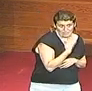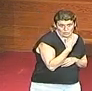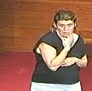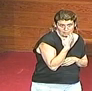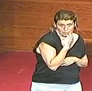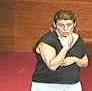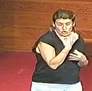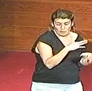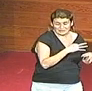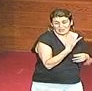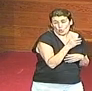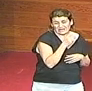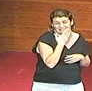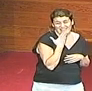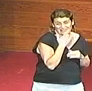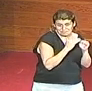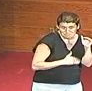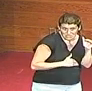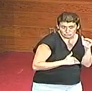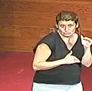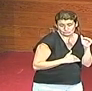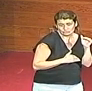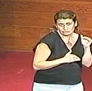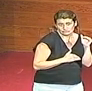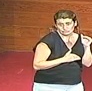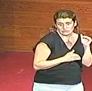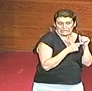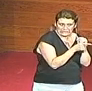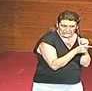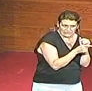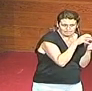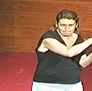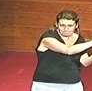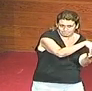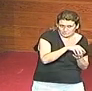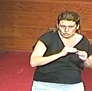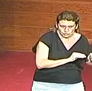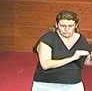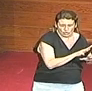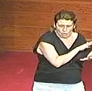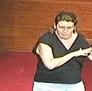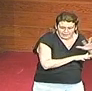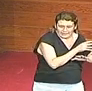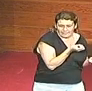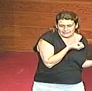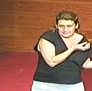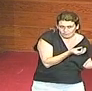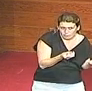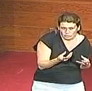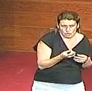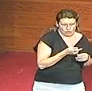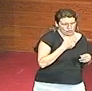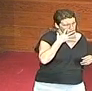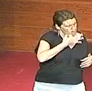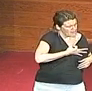menos de 40 años, informan desde regiones complicadas, se enfrentan a muchos peligros y